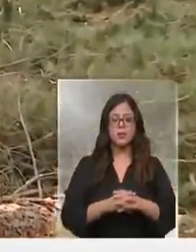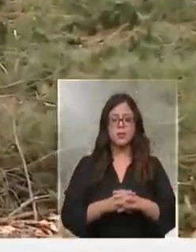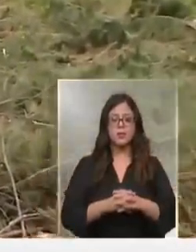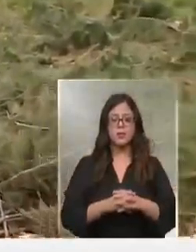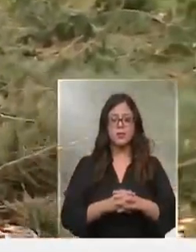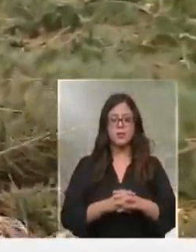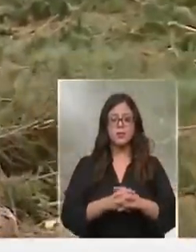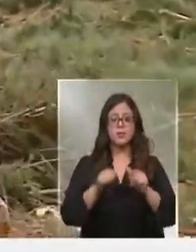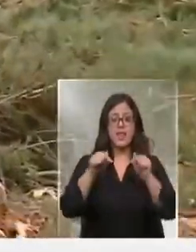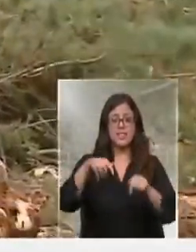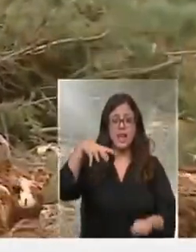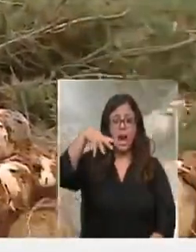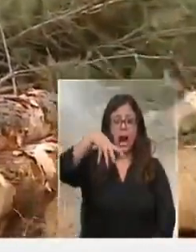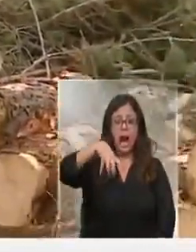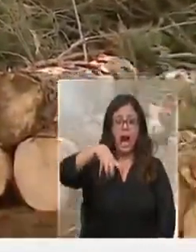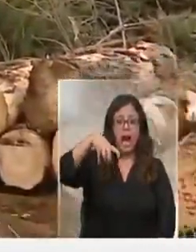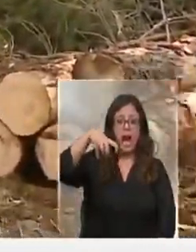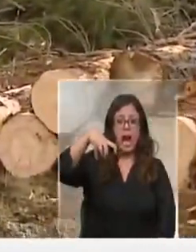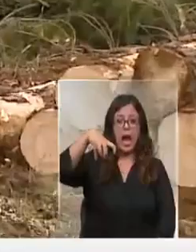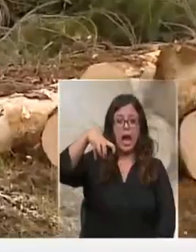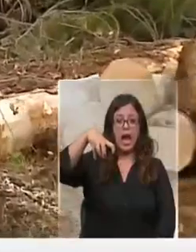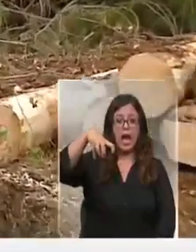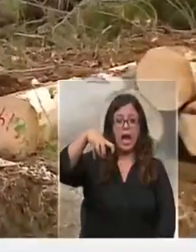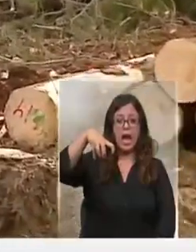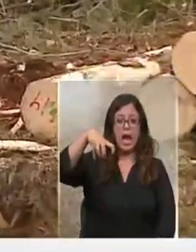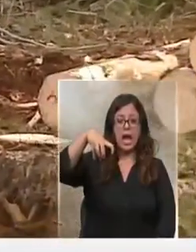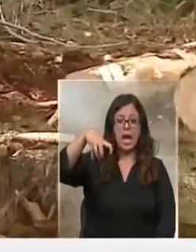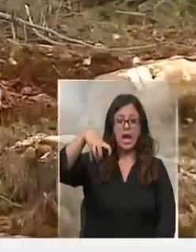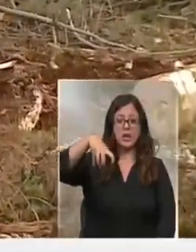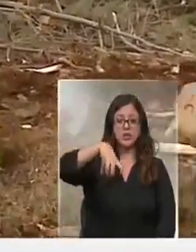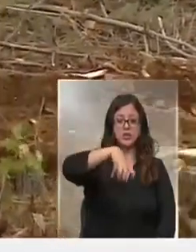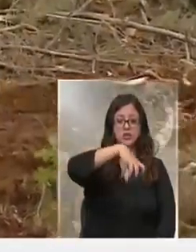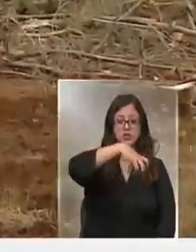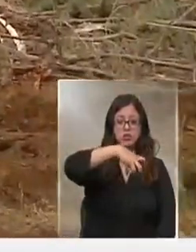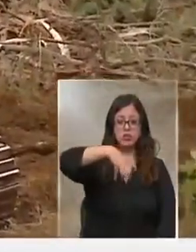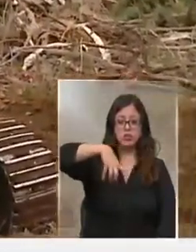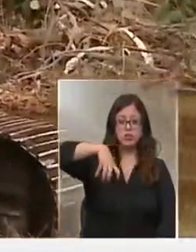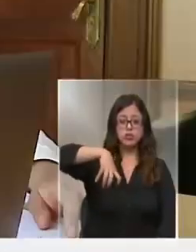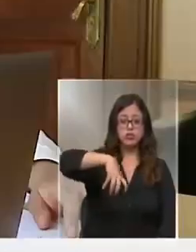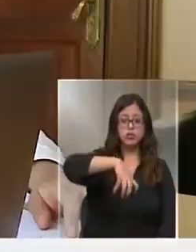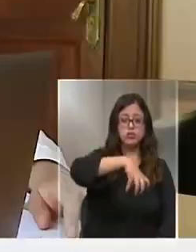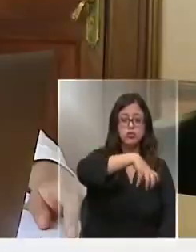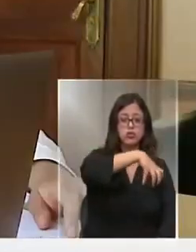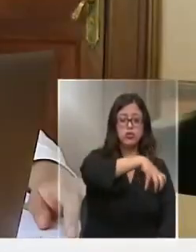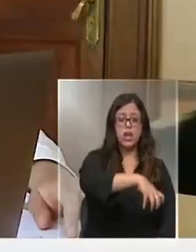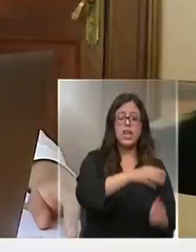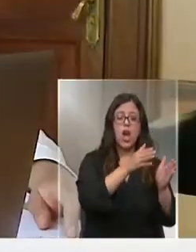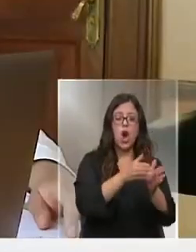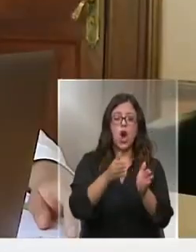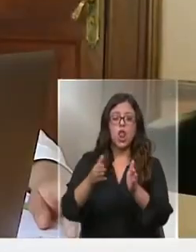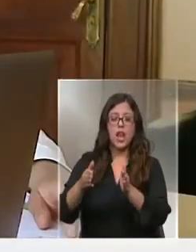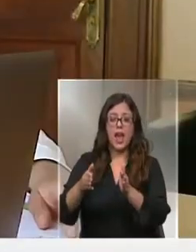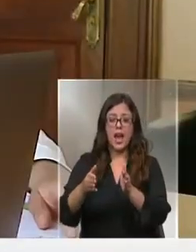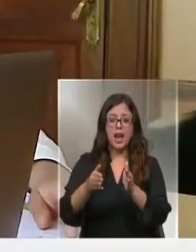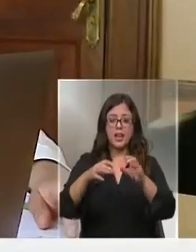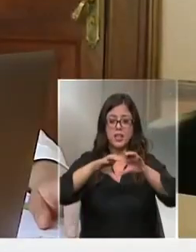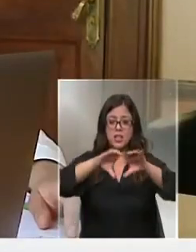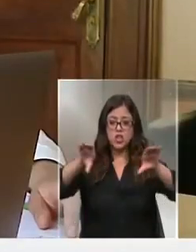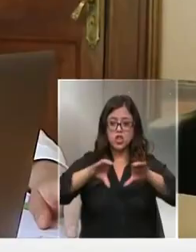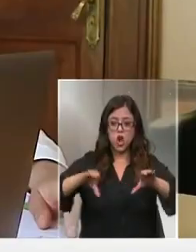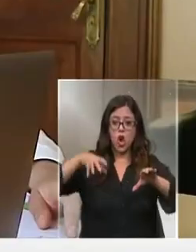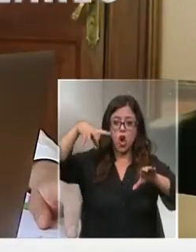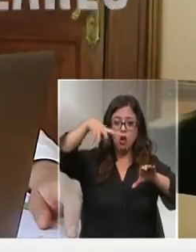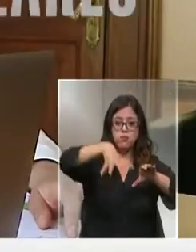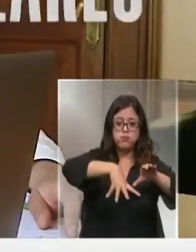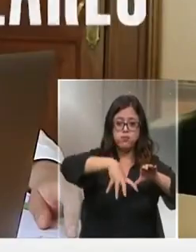Esa es una garra montada en una excavadora. El objeto es ordenar la madera, como puedes ver ahí, y tiene un costo